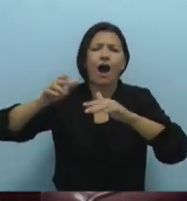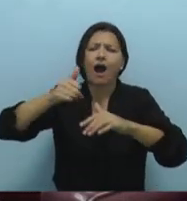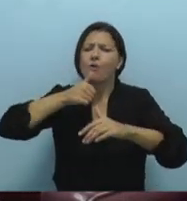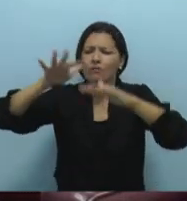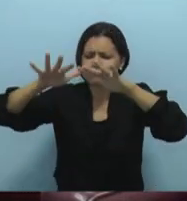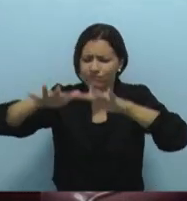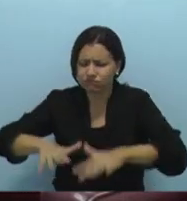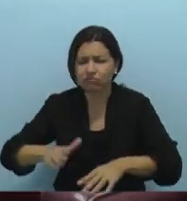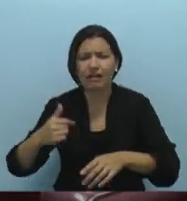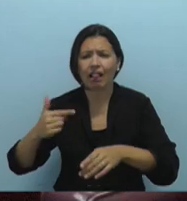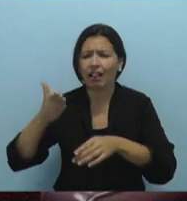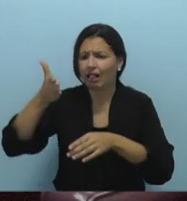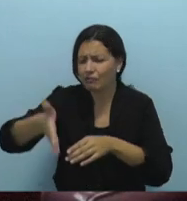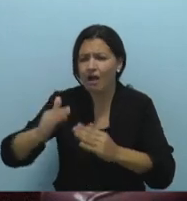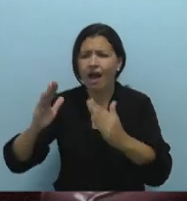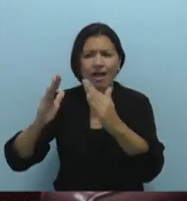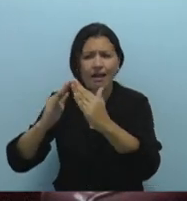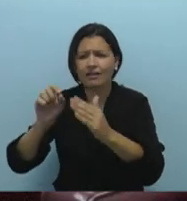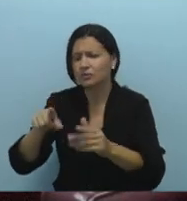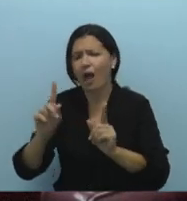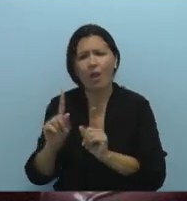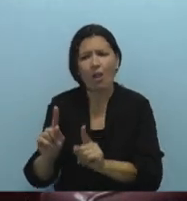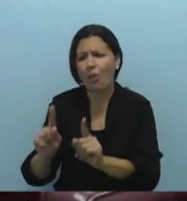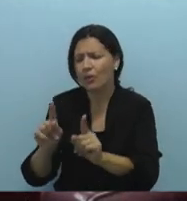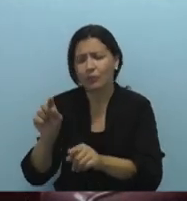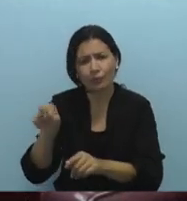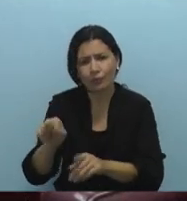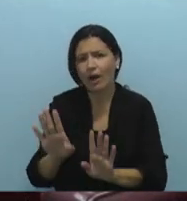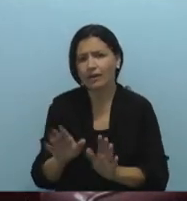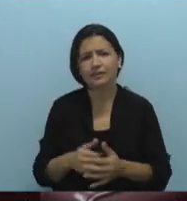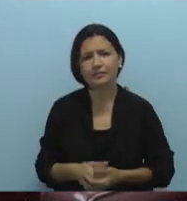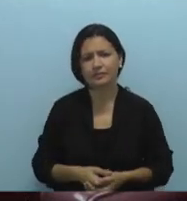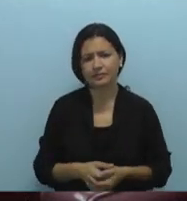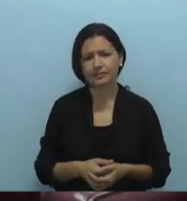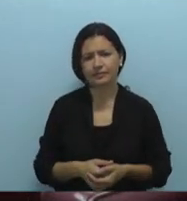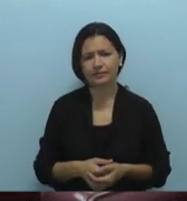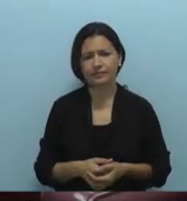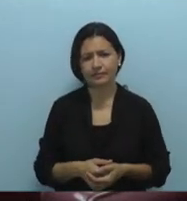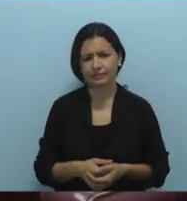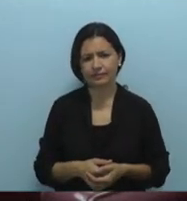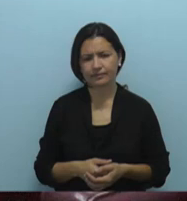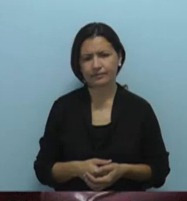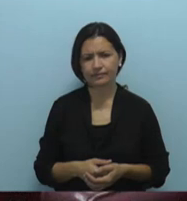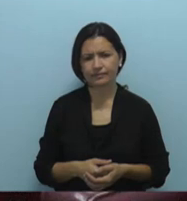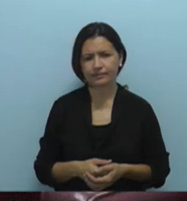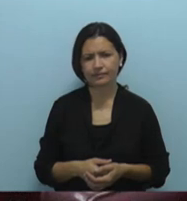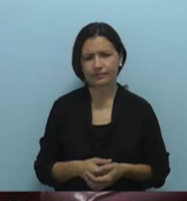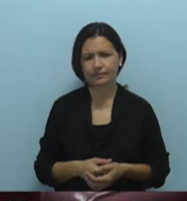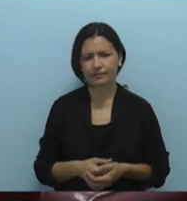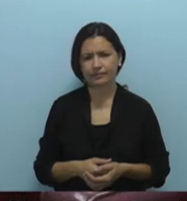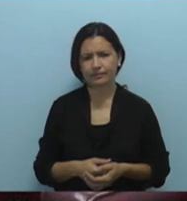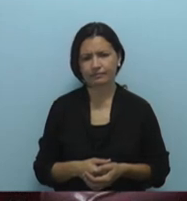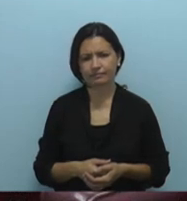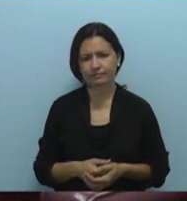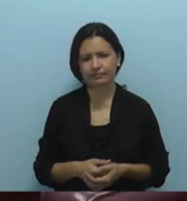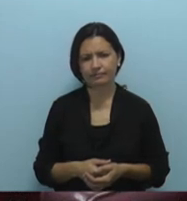en su barrio y siguió viviendo en esa casa. Verdaderamente un ejemplo que nos deja y que nos deja un gran legado